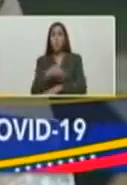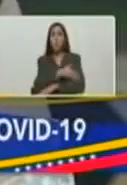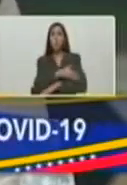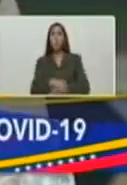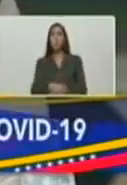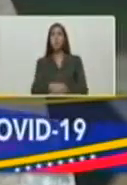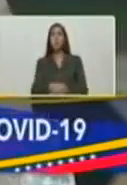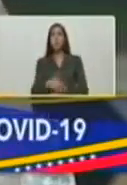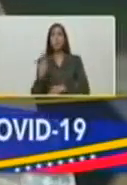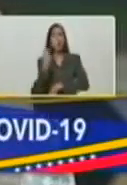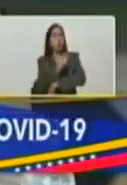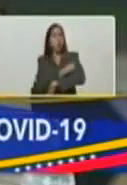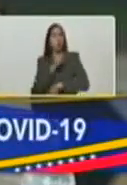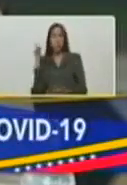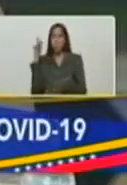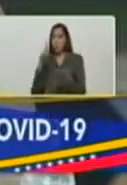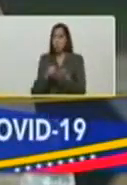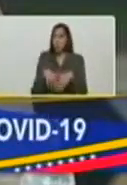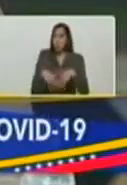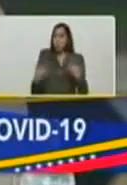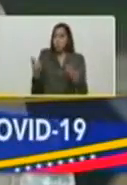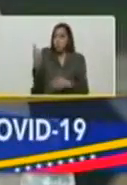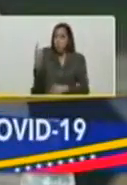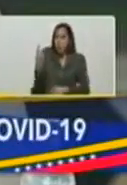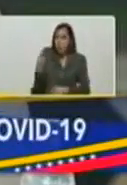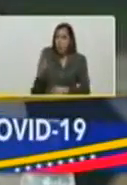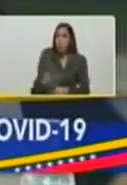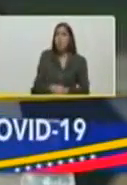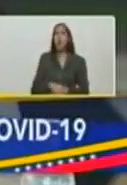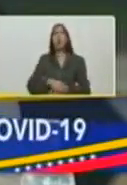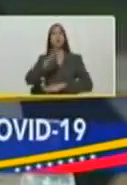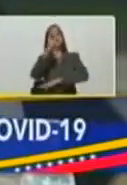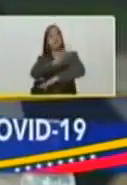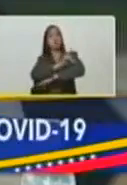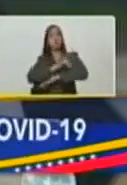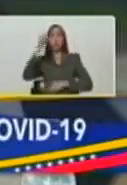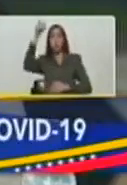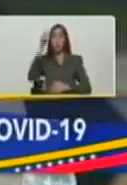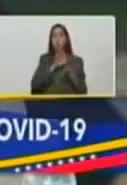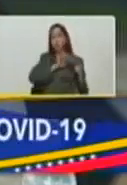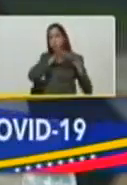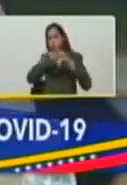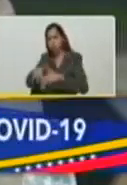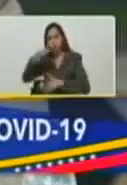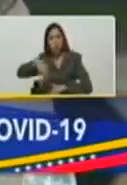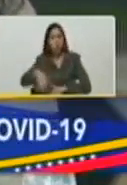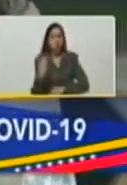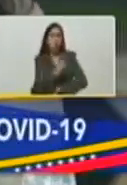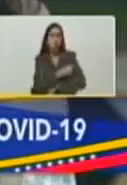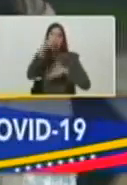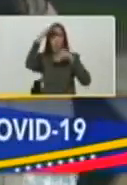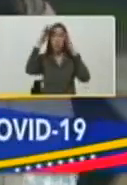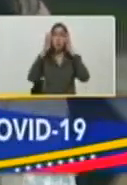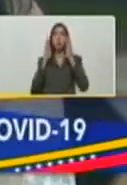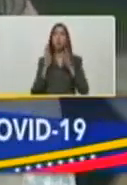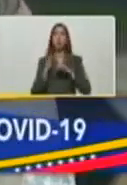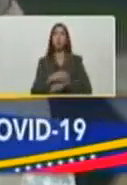están en el país, solamente falta la disciplina y la conciencia para que nuestro pueblo se vacune.